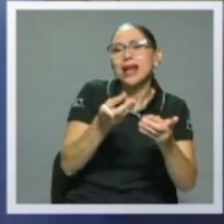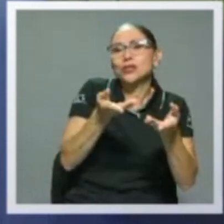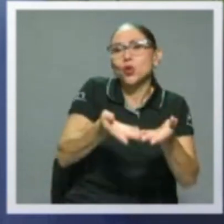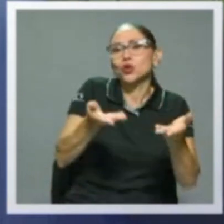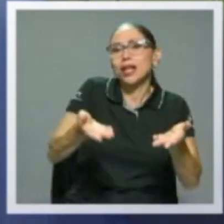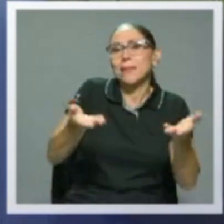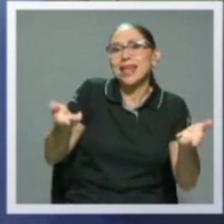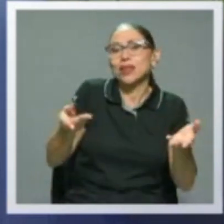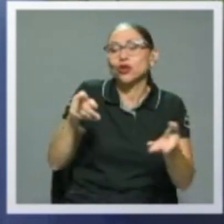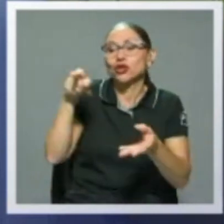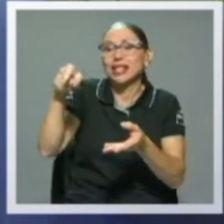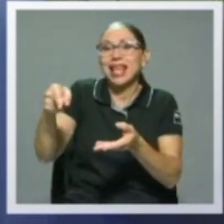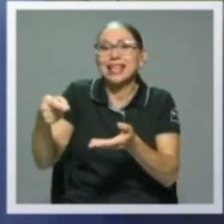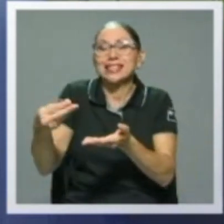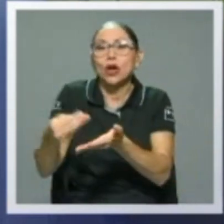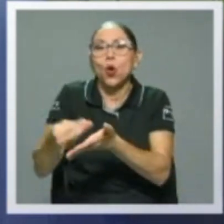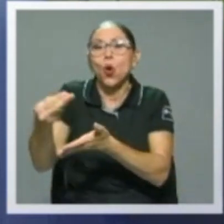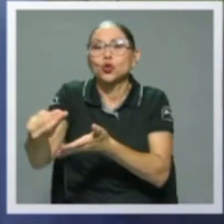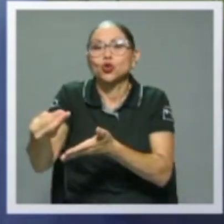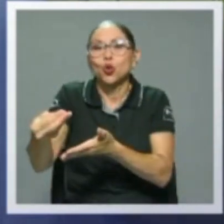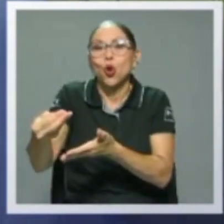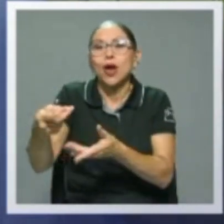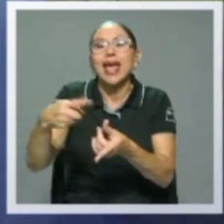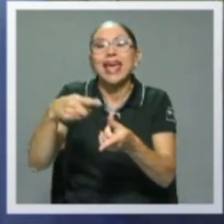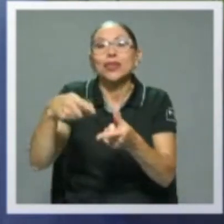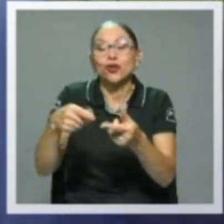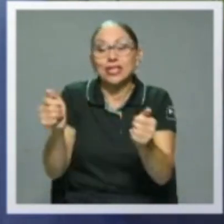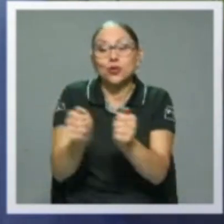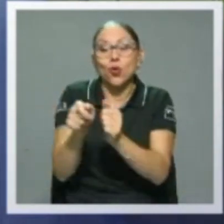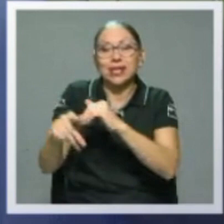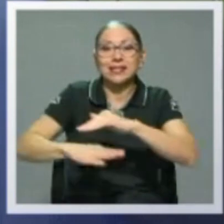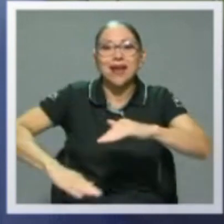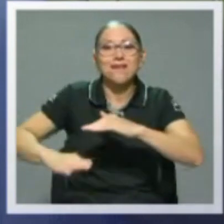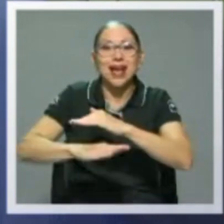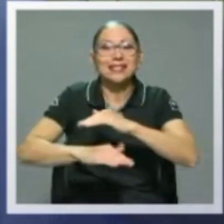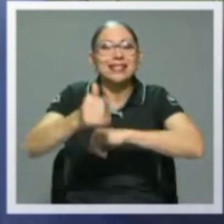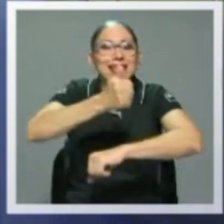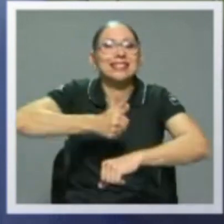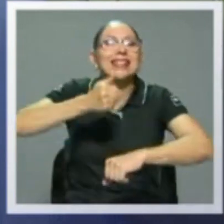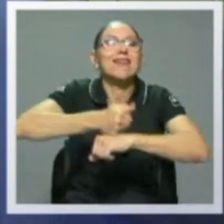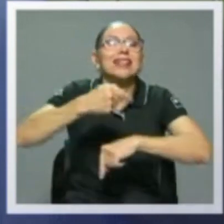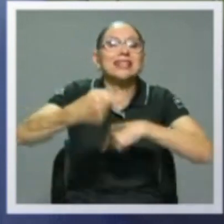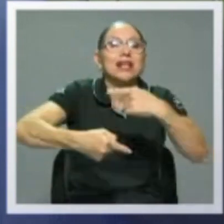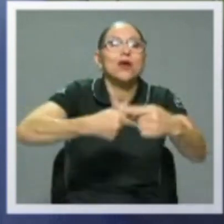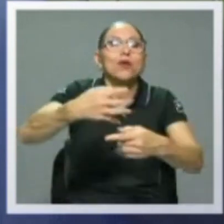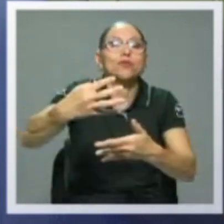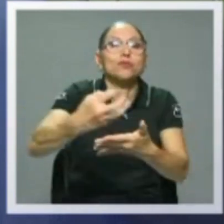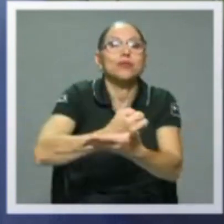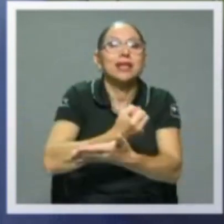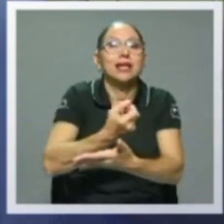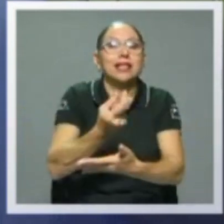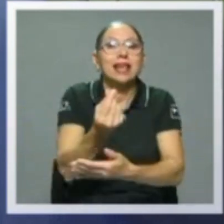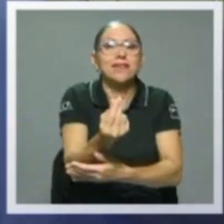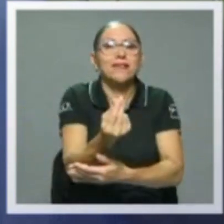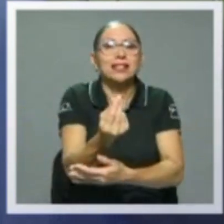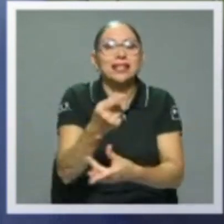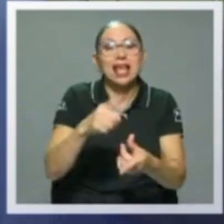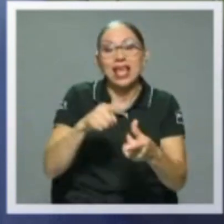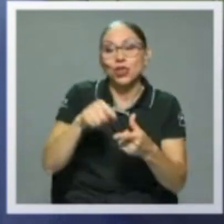en eso determinar las tarifas. Pero ese sistema que se conoce como cost